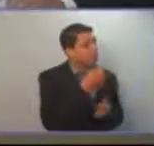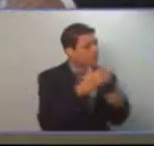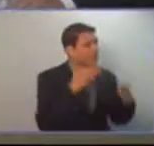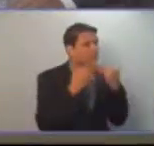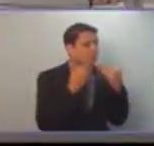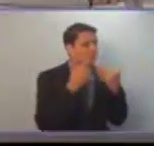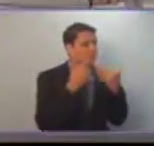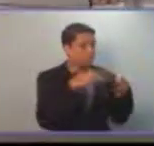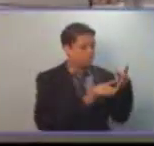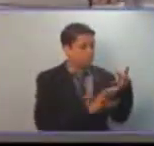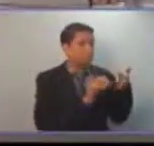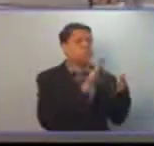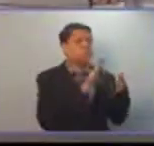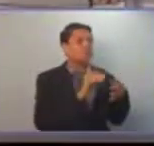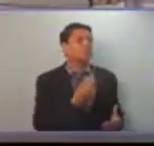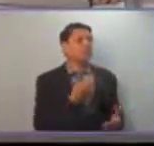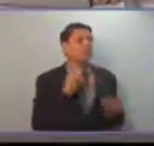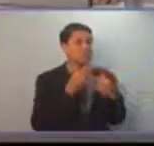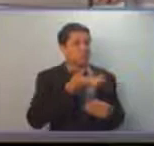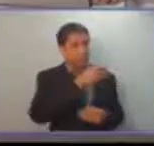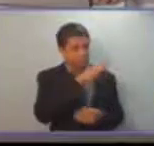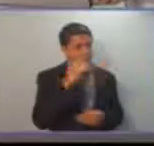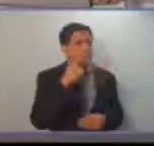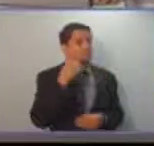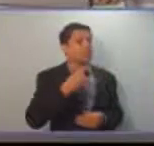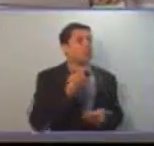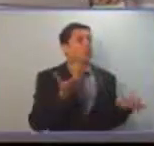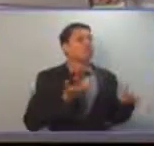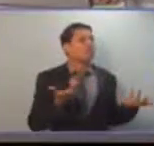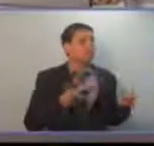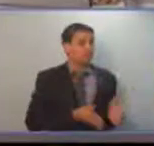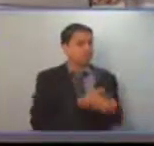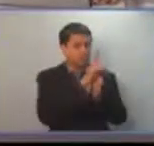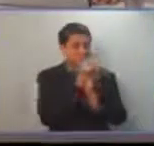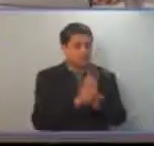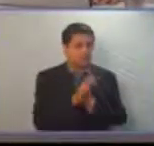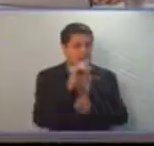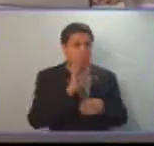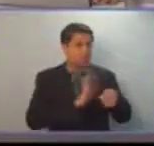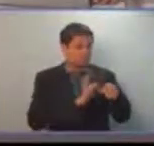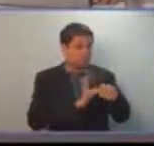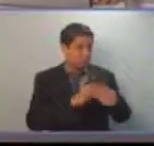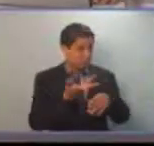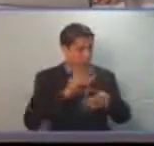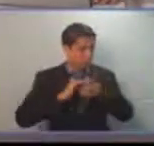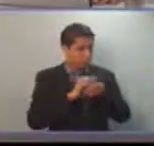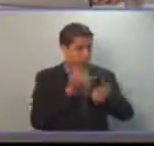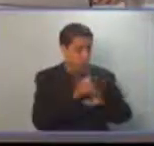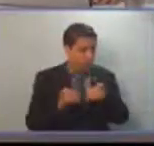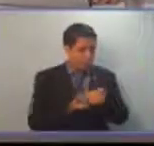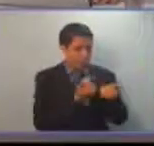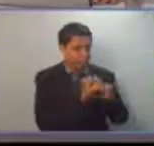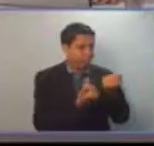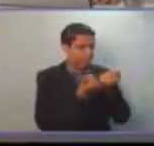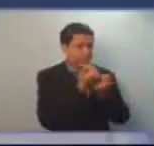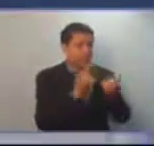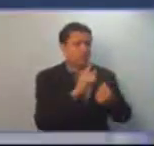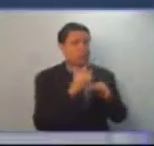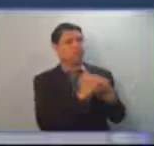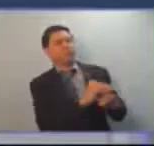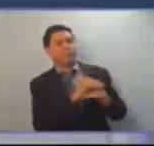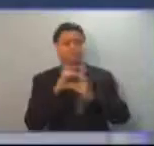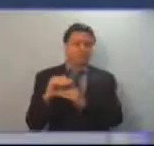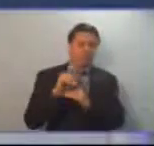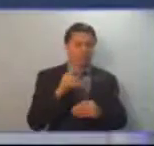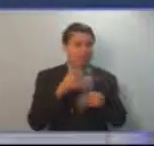lo dice la Constitución de la República, todas las instituciones del Estado estamos llamados mutuamente a colaborarnos, ¿verdad? No a hacer